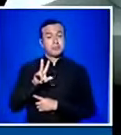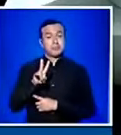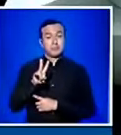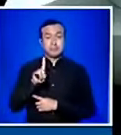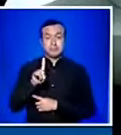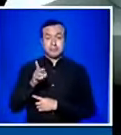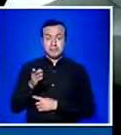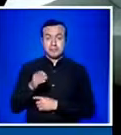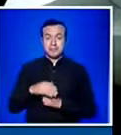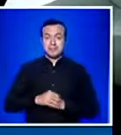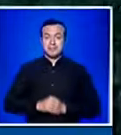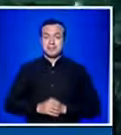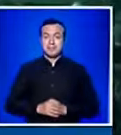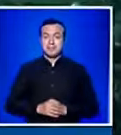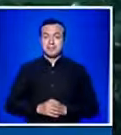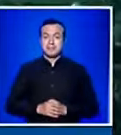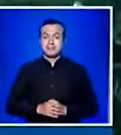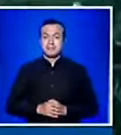2.